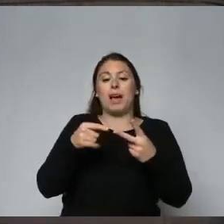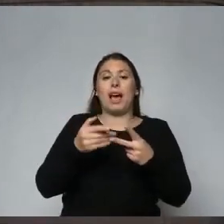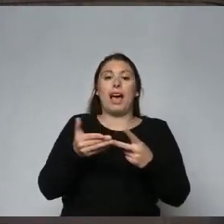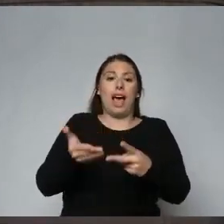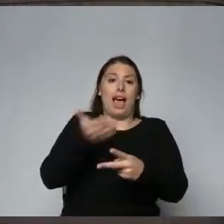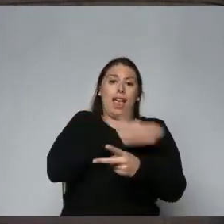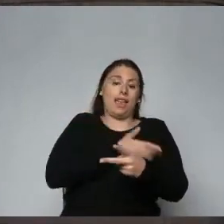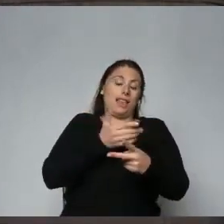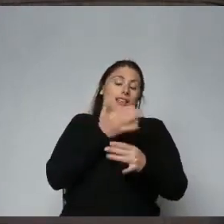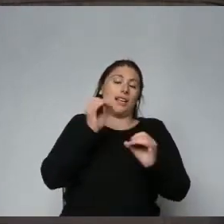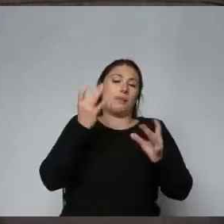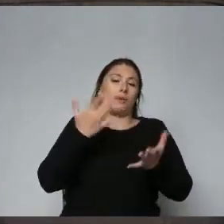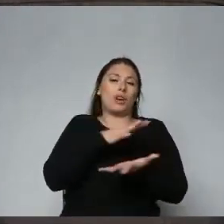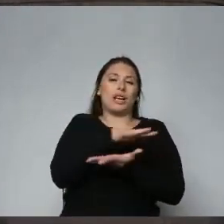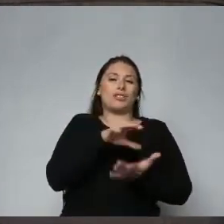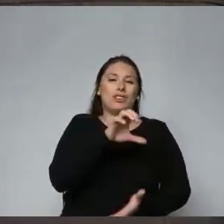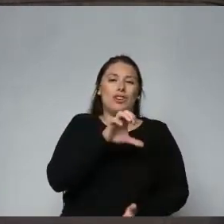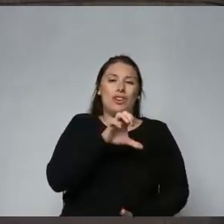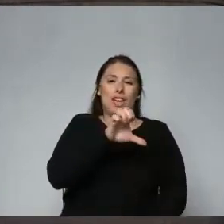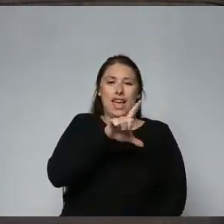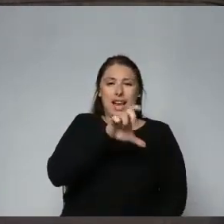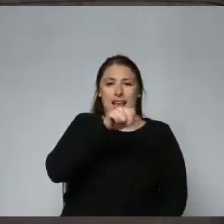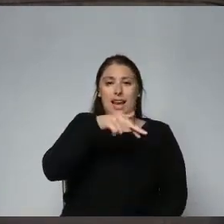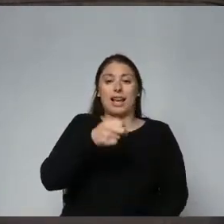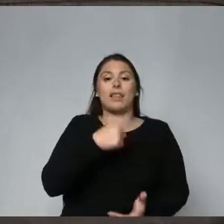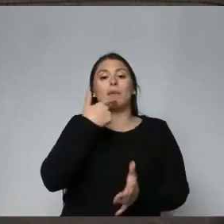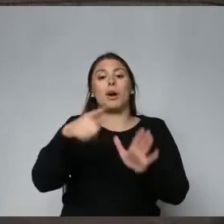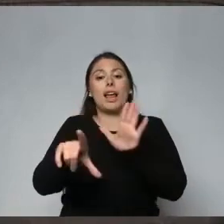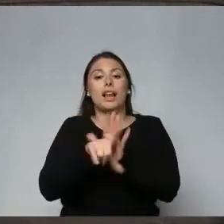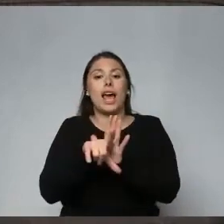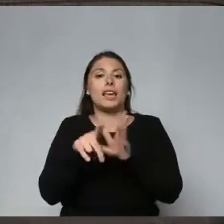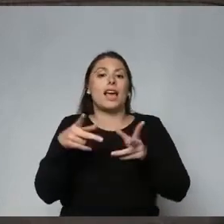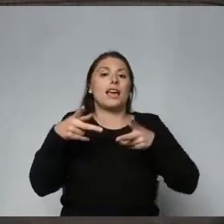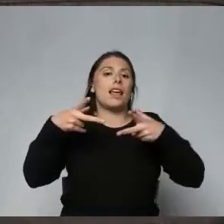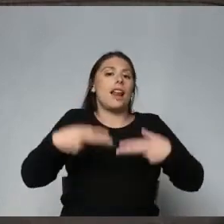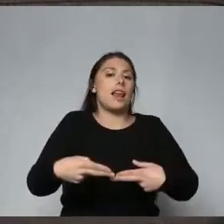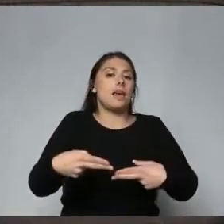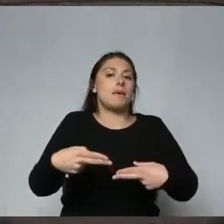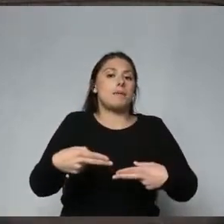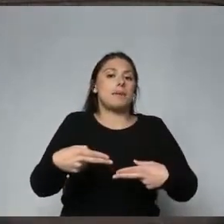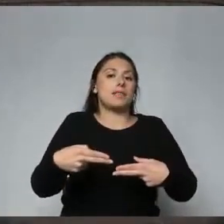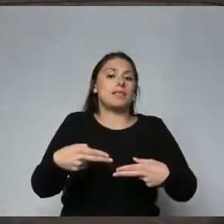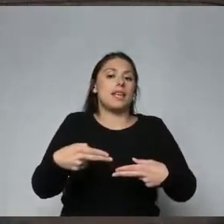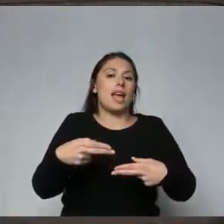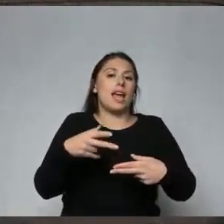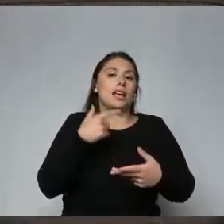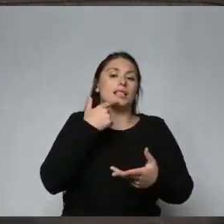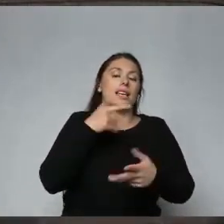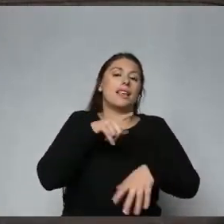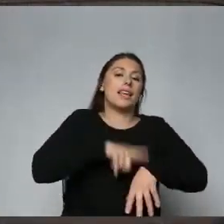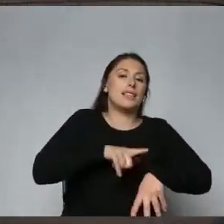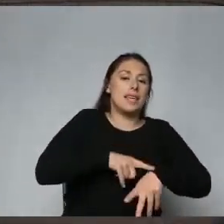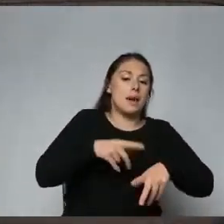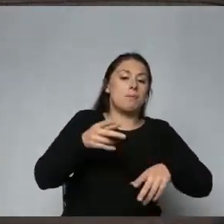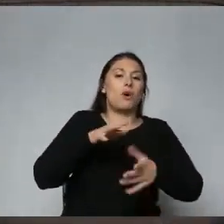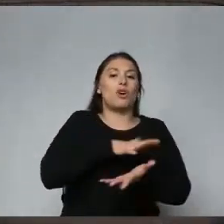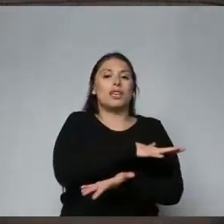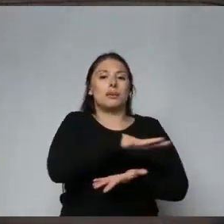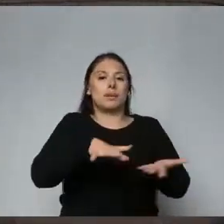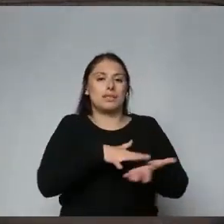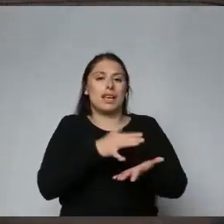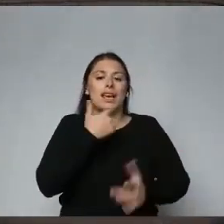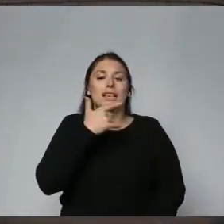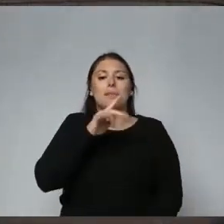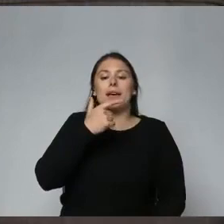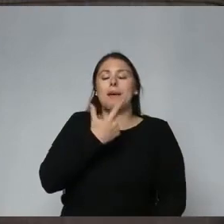Quinteros. Después la ley de caducidad tenía límites temporales y espaciales y